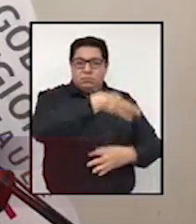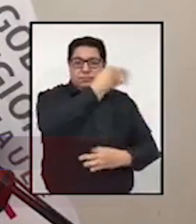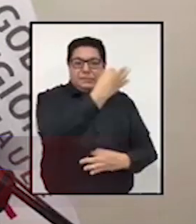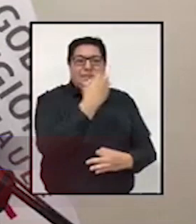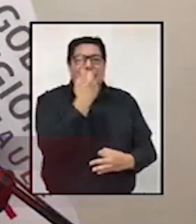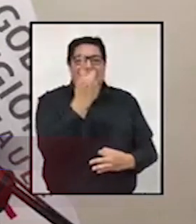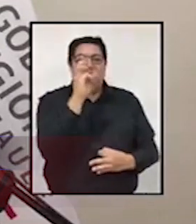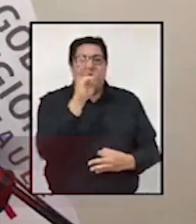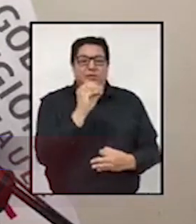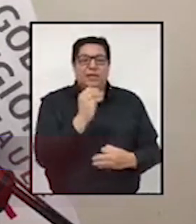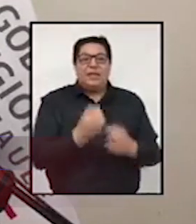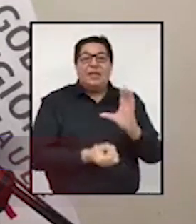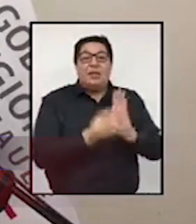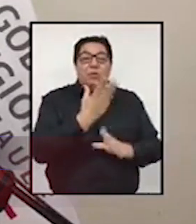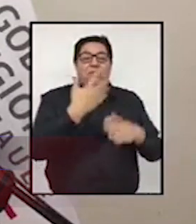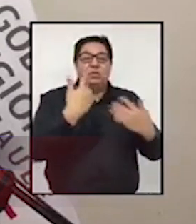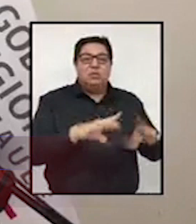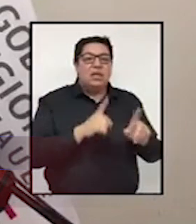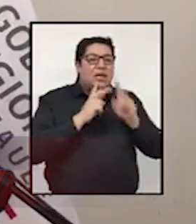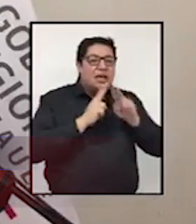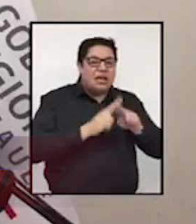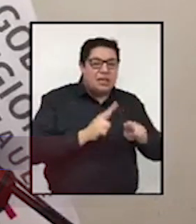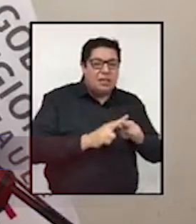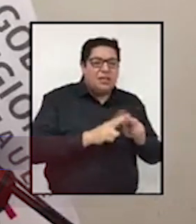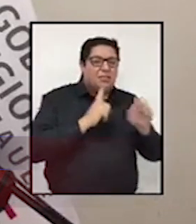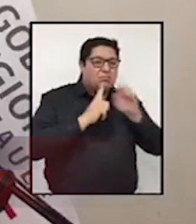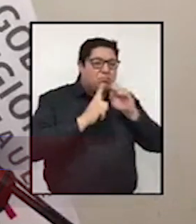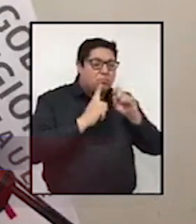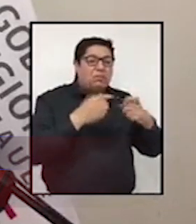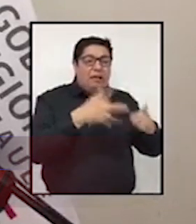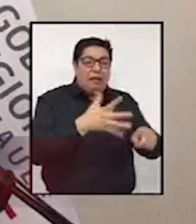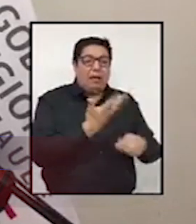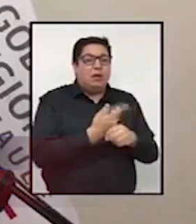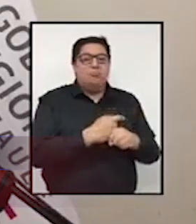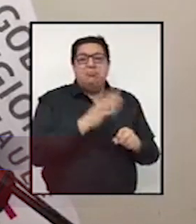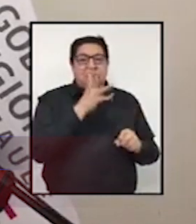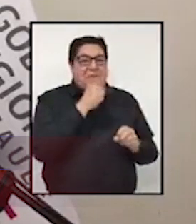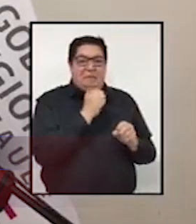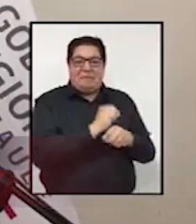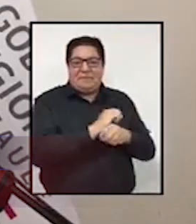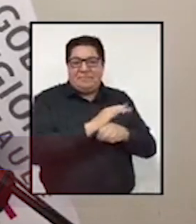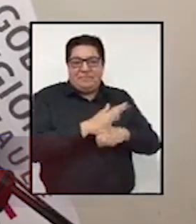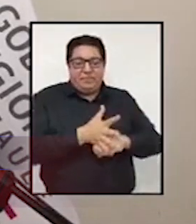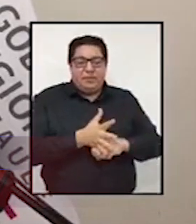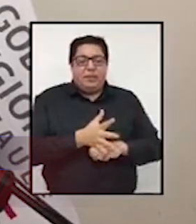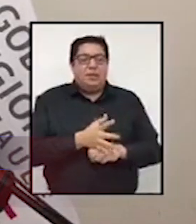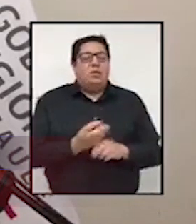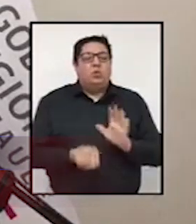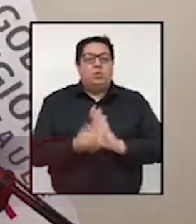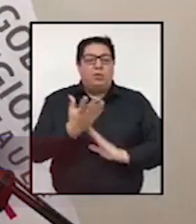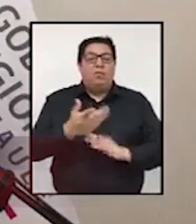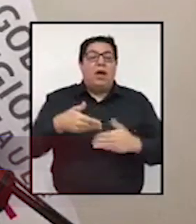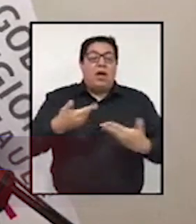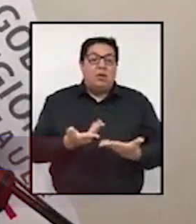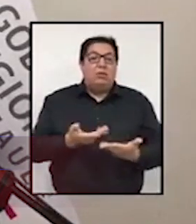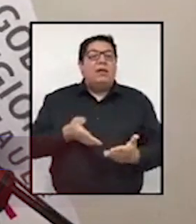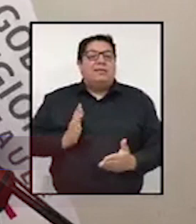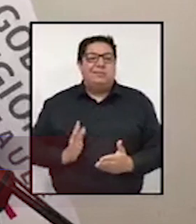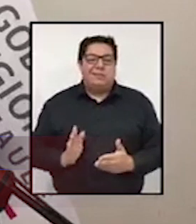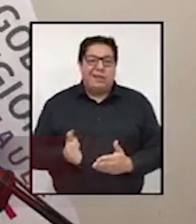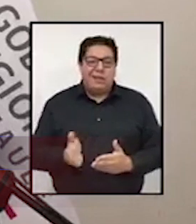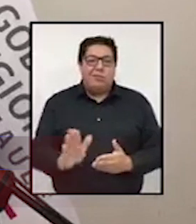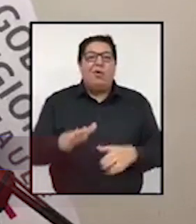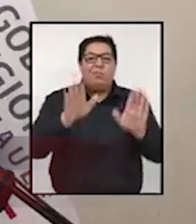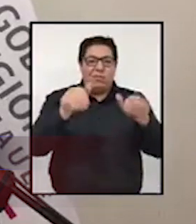alrededor de 130 nuevos exámenes que venían del hospital de talca y todos venían negativos así es que hasta el minuto hasta la fecha nosotros